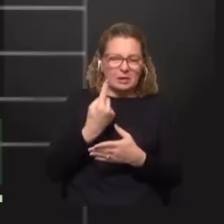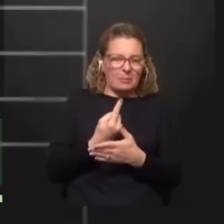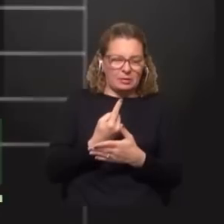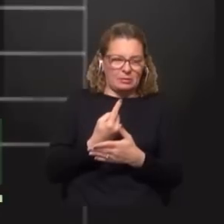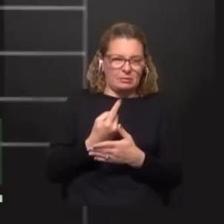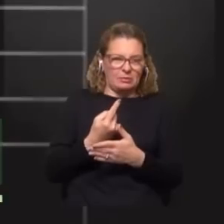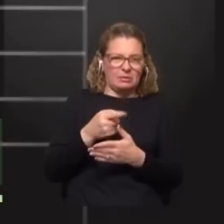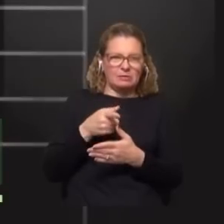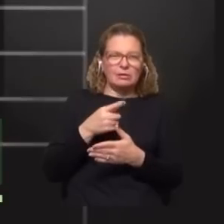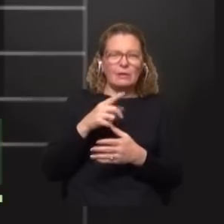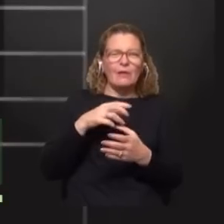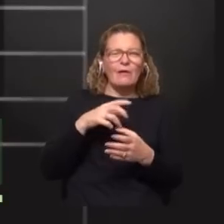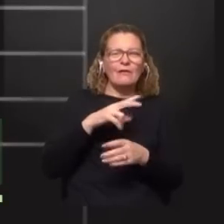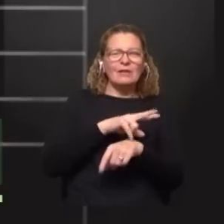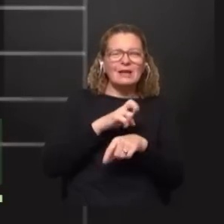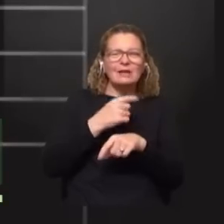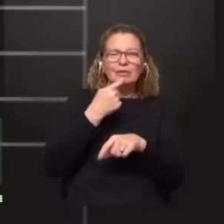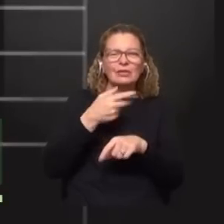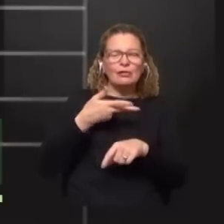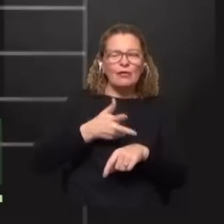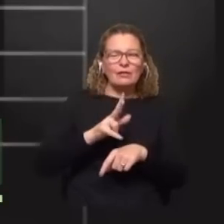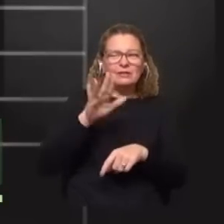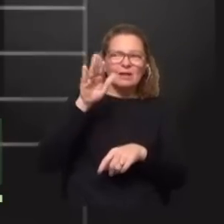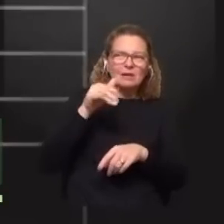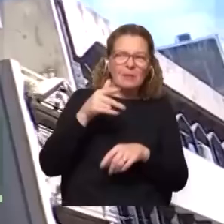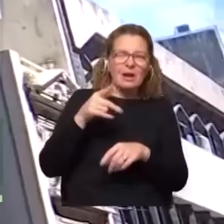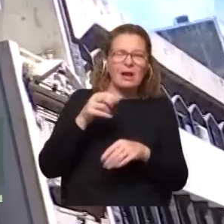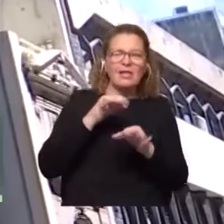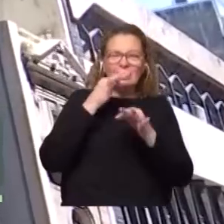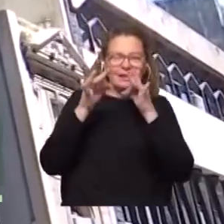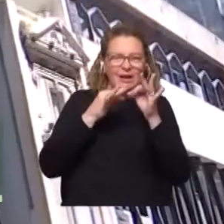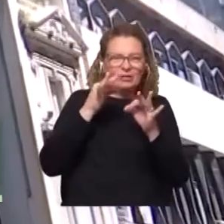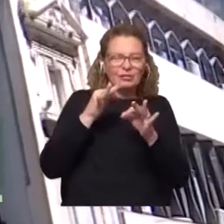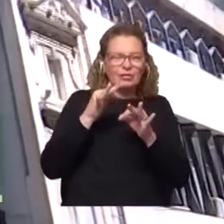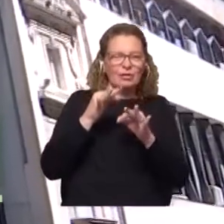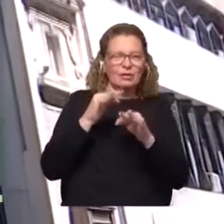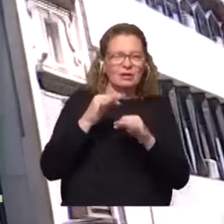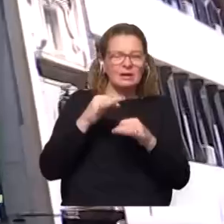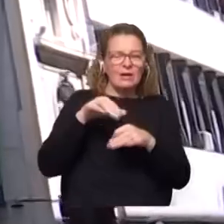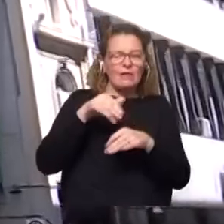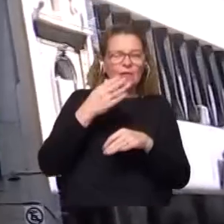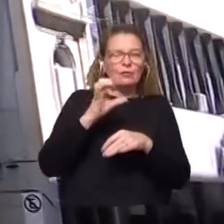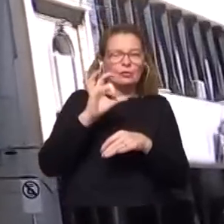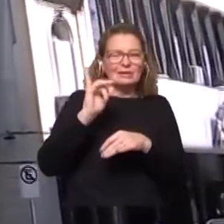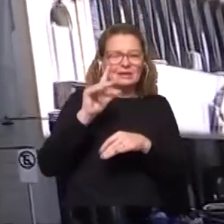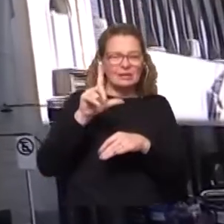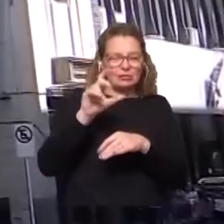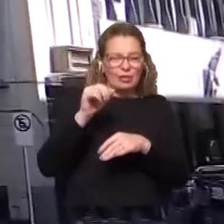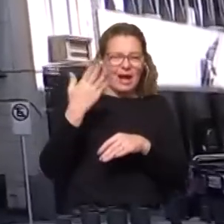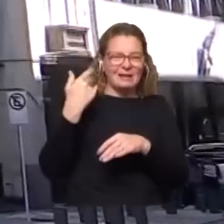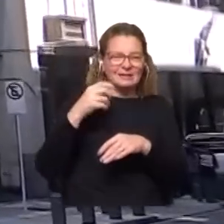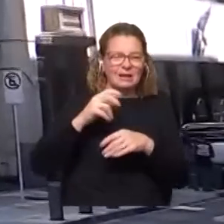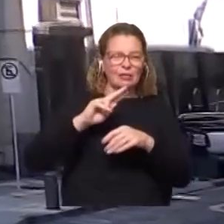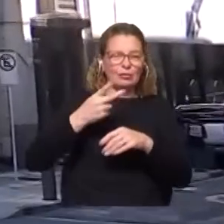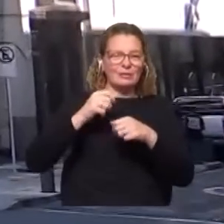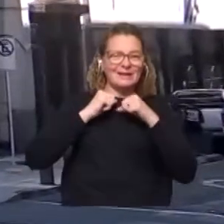Por el momento el fiscal Machado no ha dado fecha de citación como indagados por este caso al canciller bustillo y a la ex subsecretaria